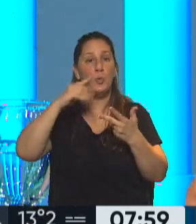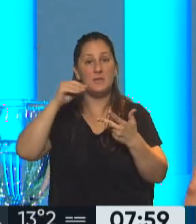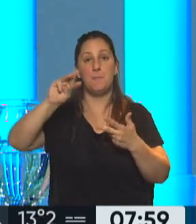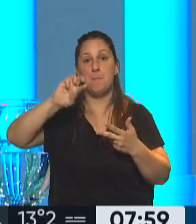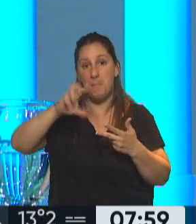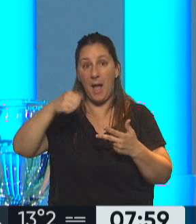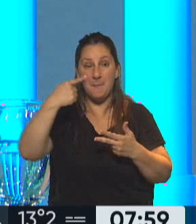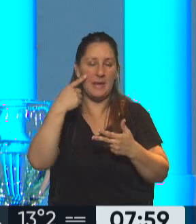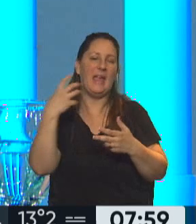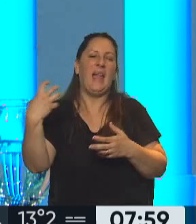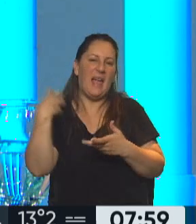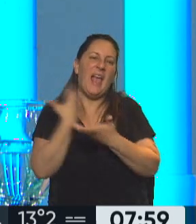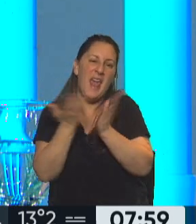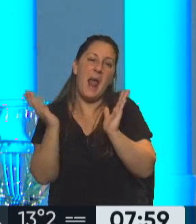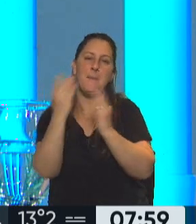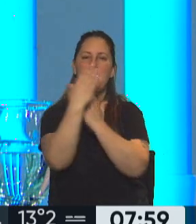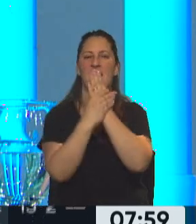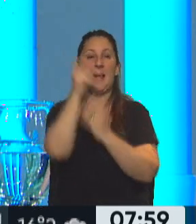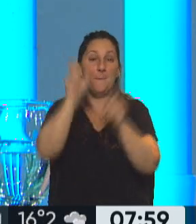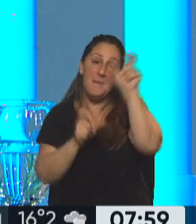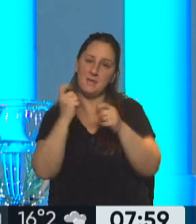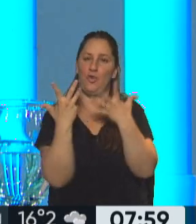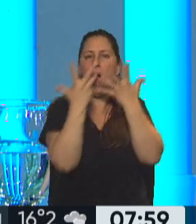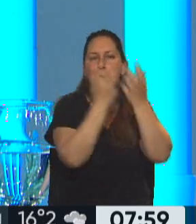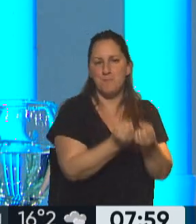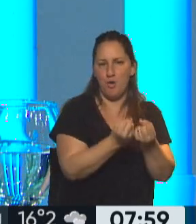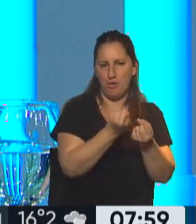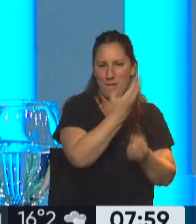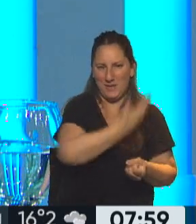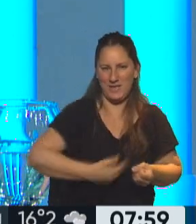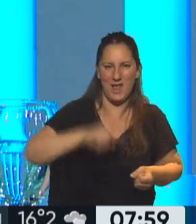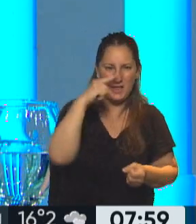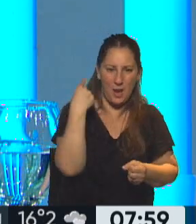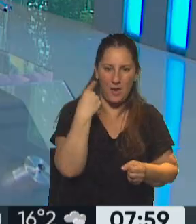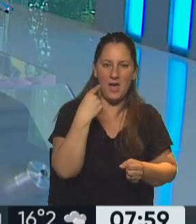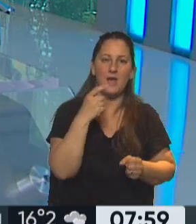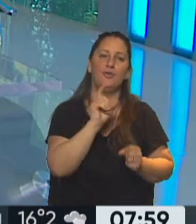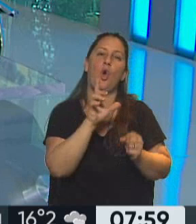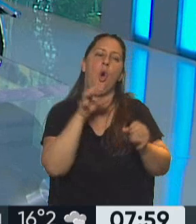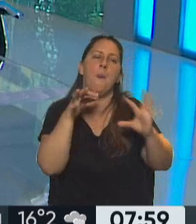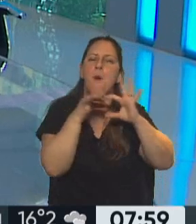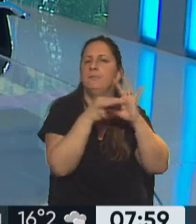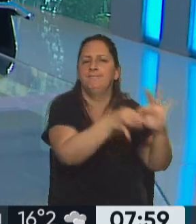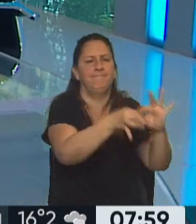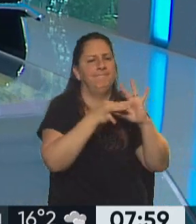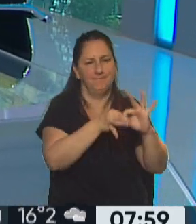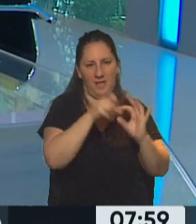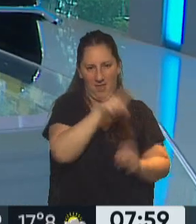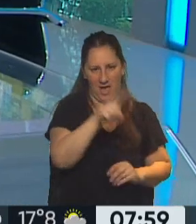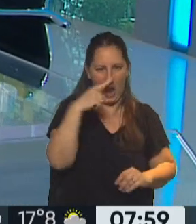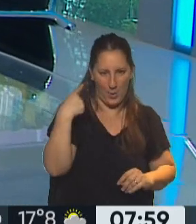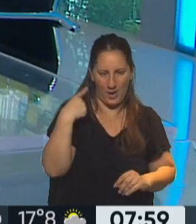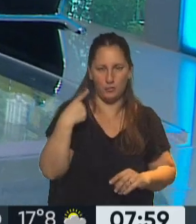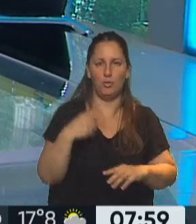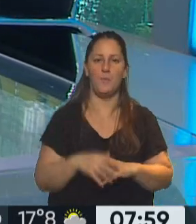en general los ministros que están acompañando al presidente Alberto Fernández son de su riñón Si se quiere sí es cierto